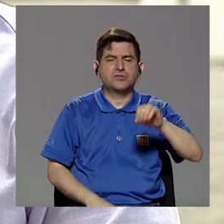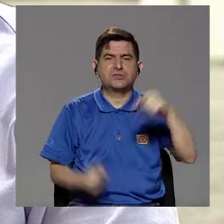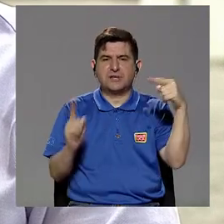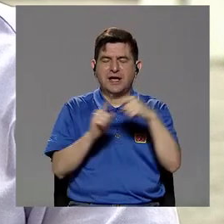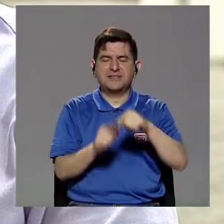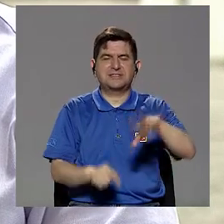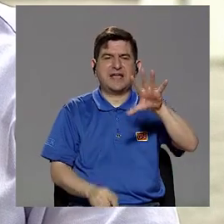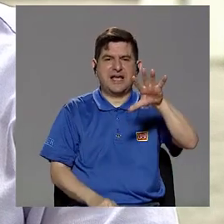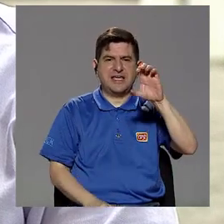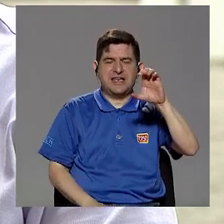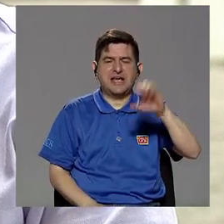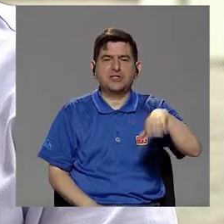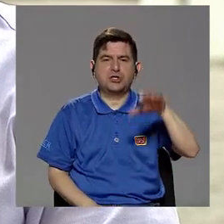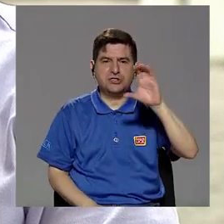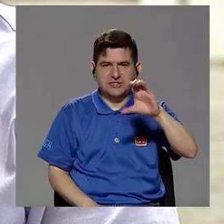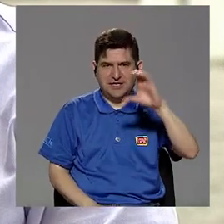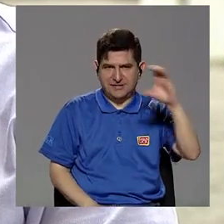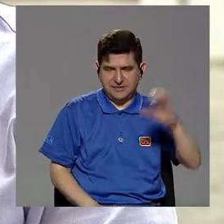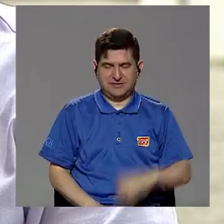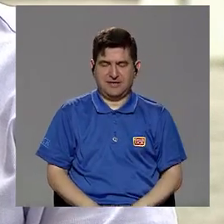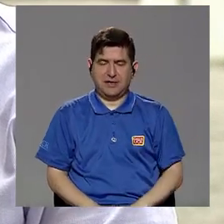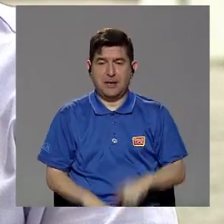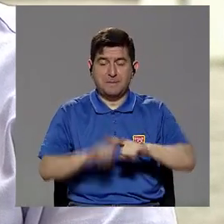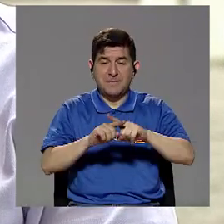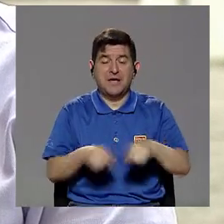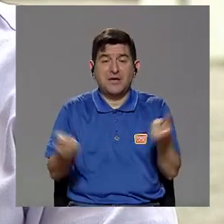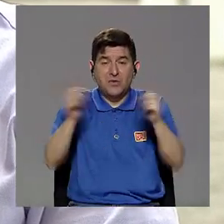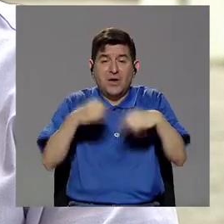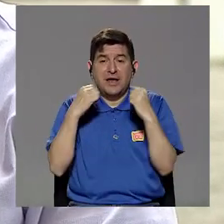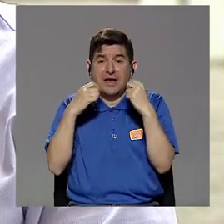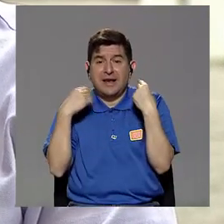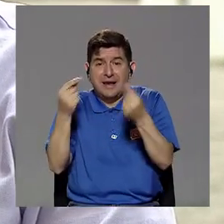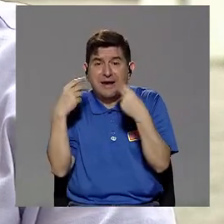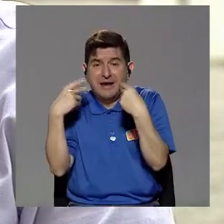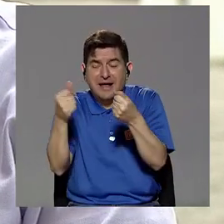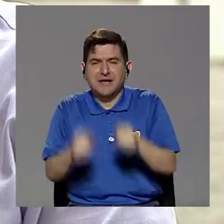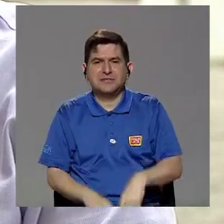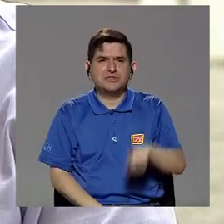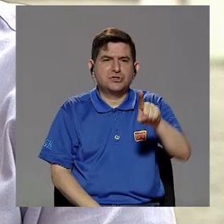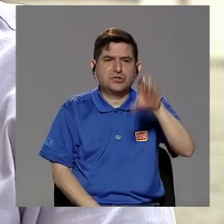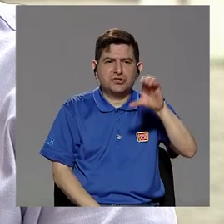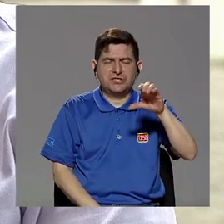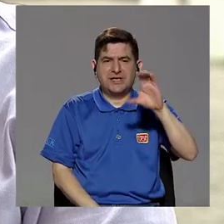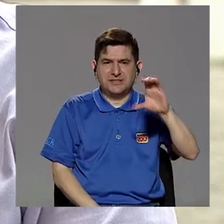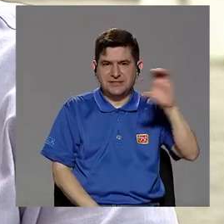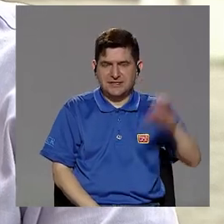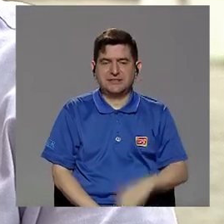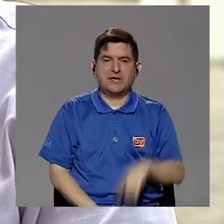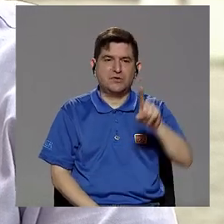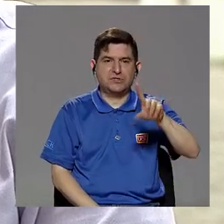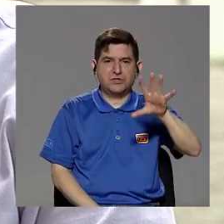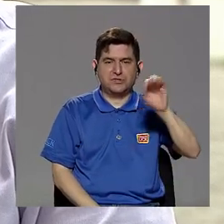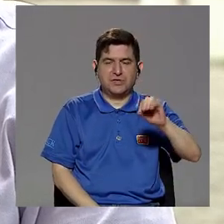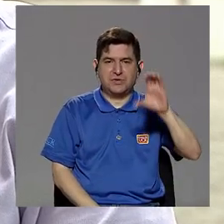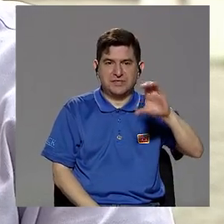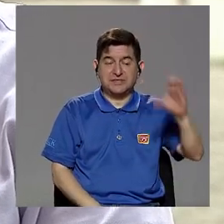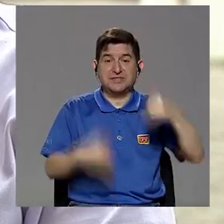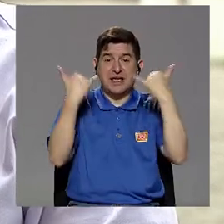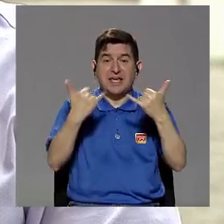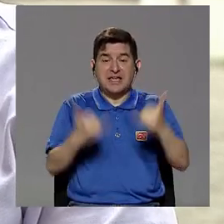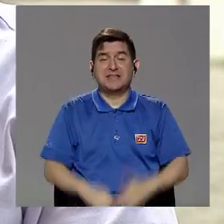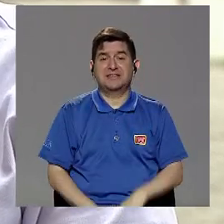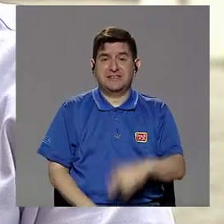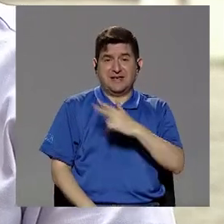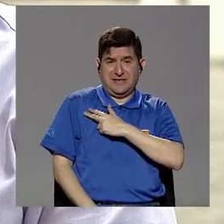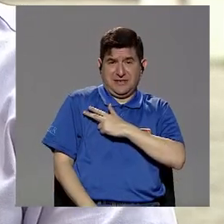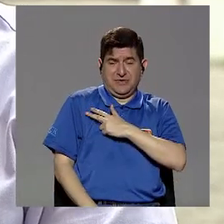a 500 cc, más o menos. Y con las vejigas de urgencia, más o menos, ellas tienen 100 cc o 150 cc y ya se están orinando.